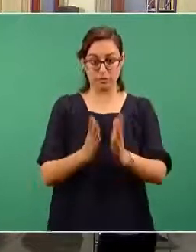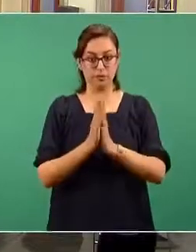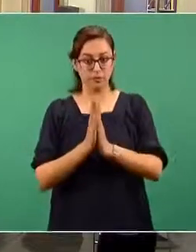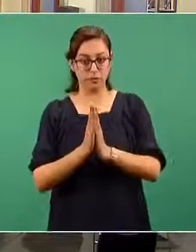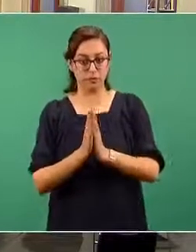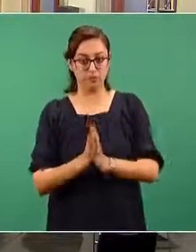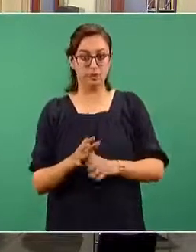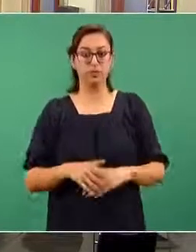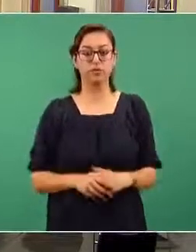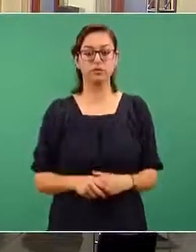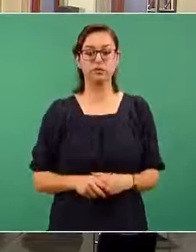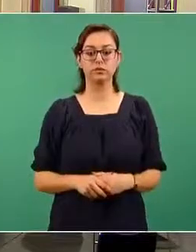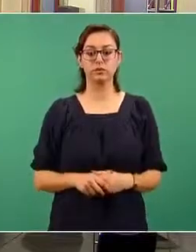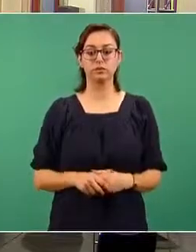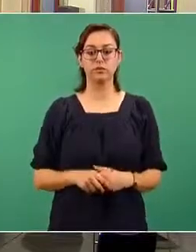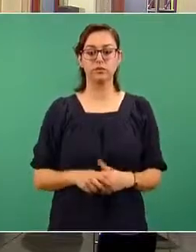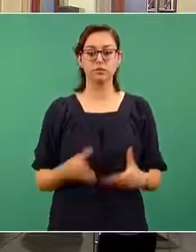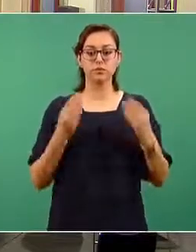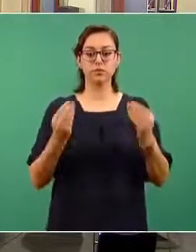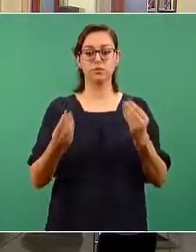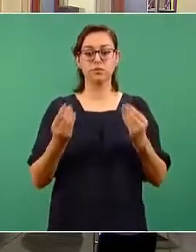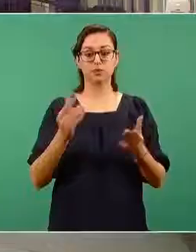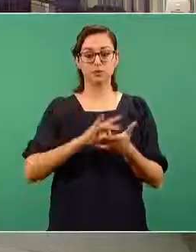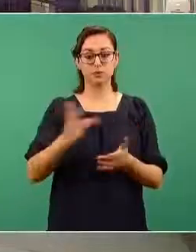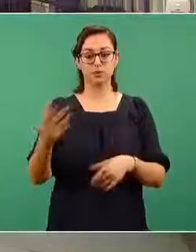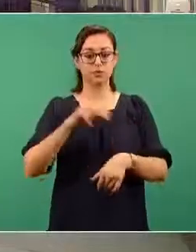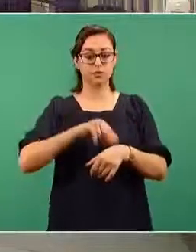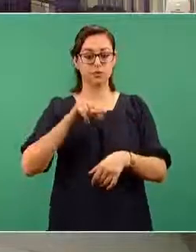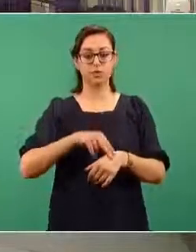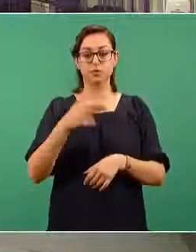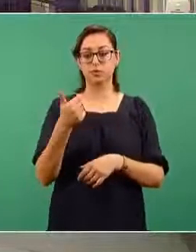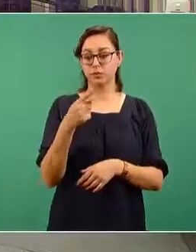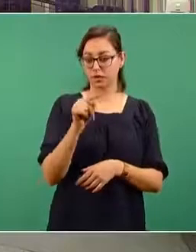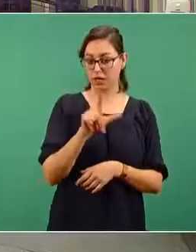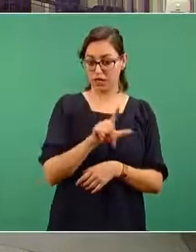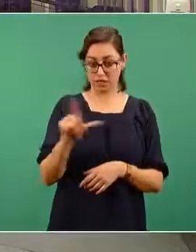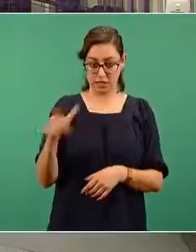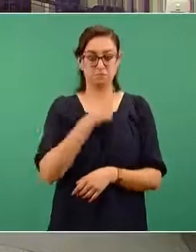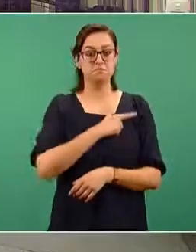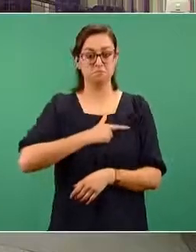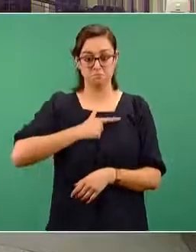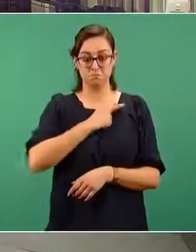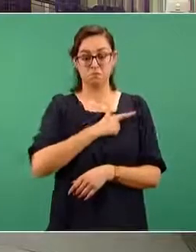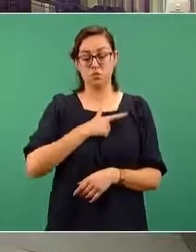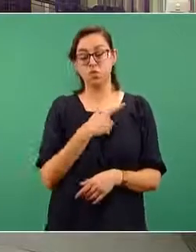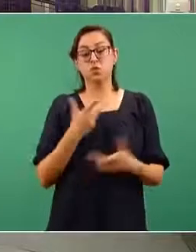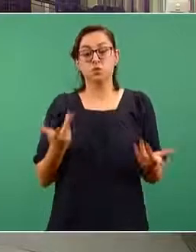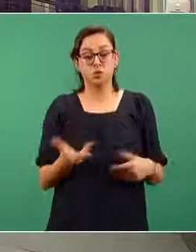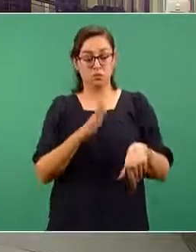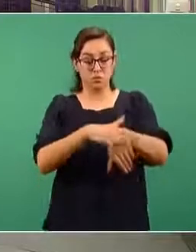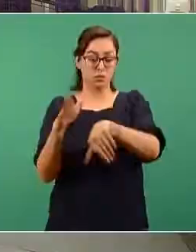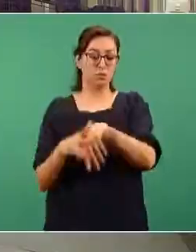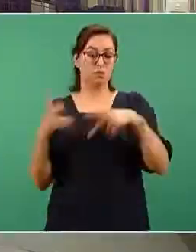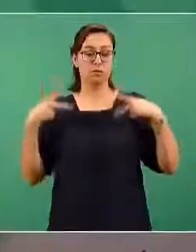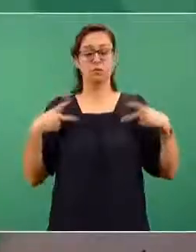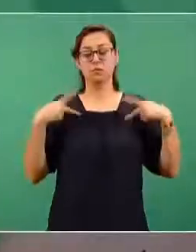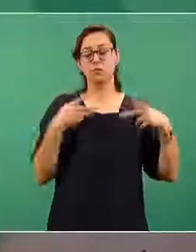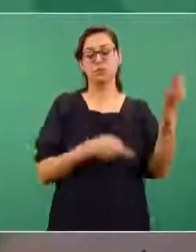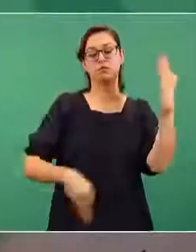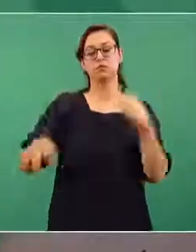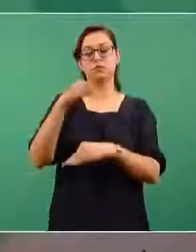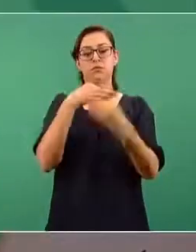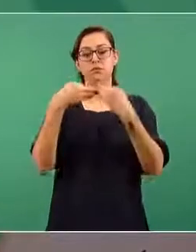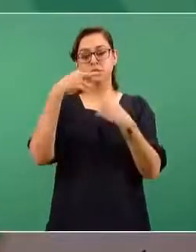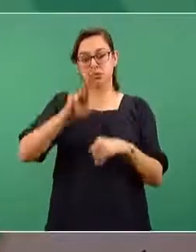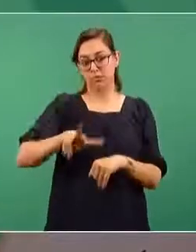gracias, doctor López-Gatell. Con todo gusto, sin antes recordar a todas las personas que el